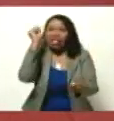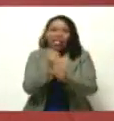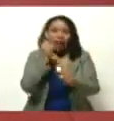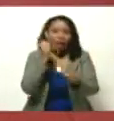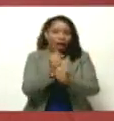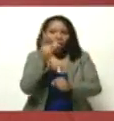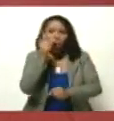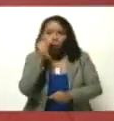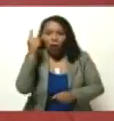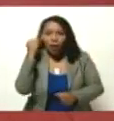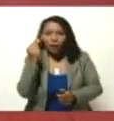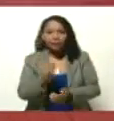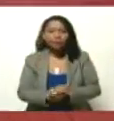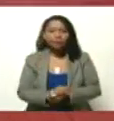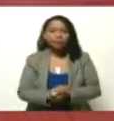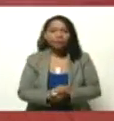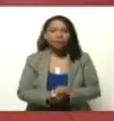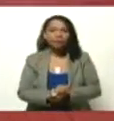Trabajadores.